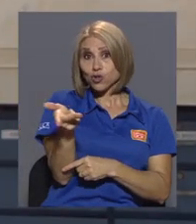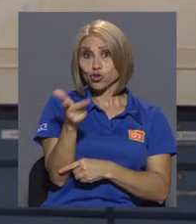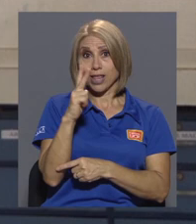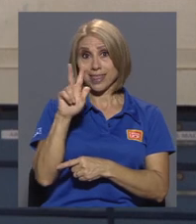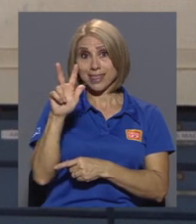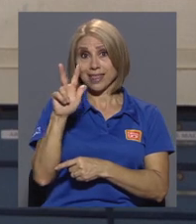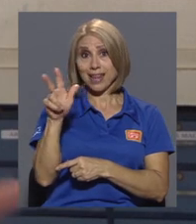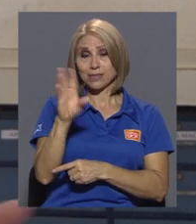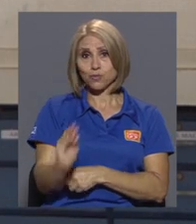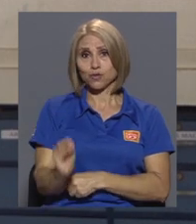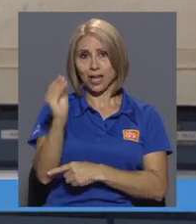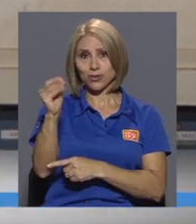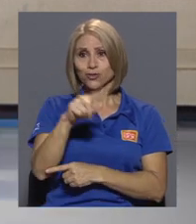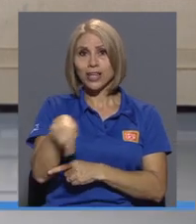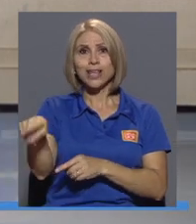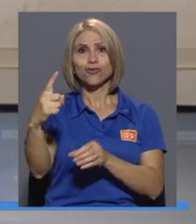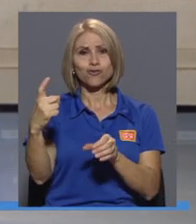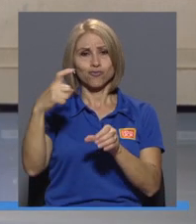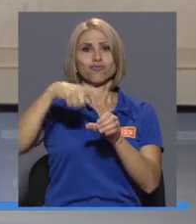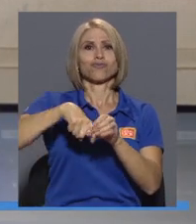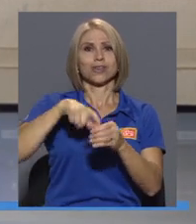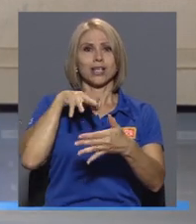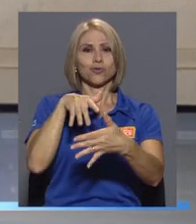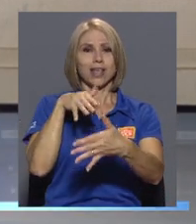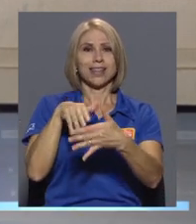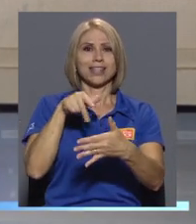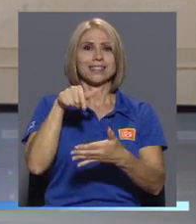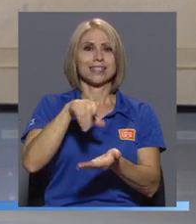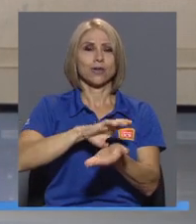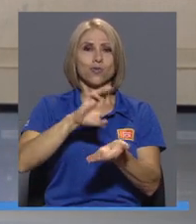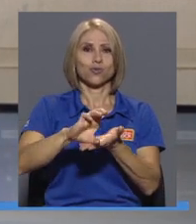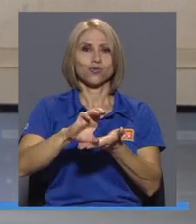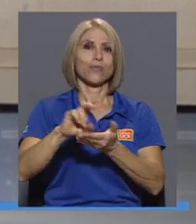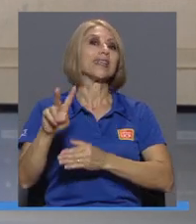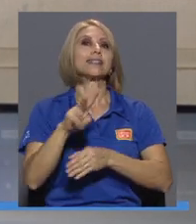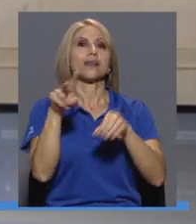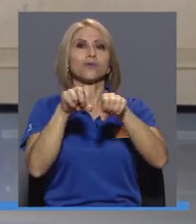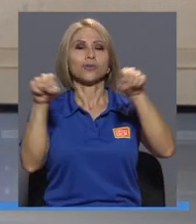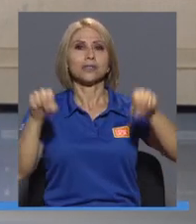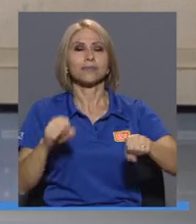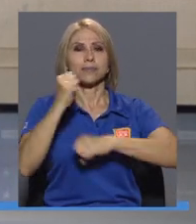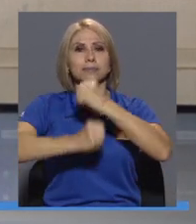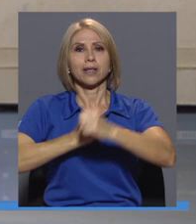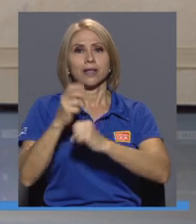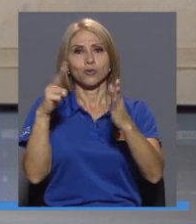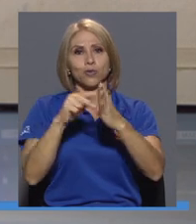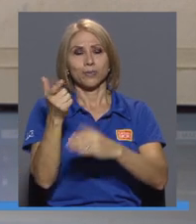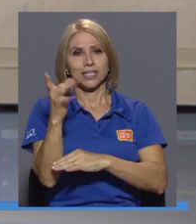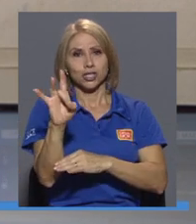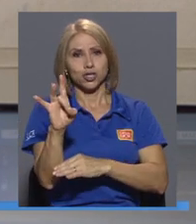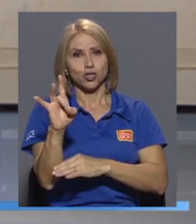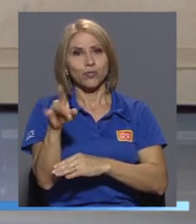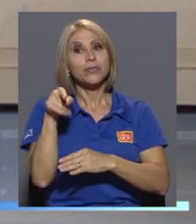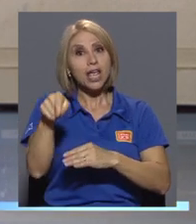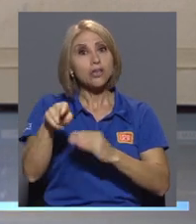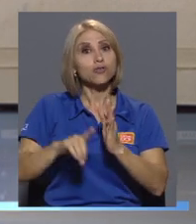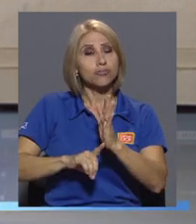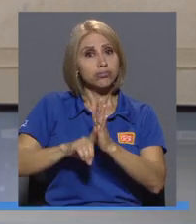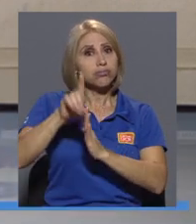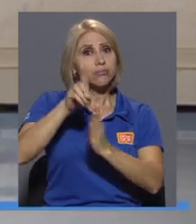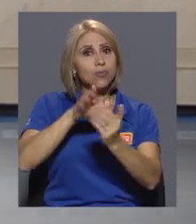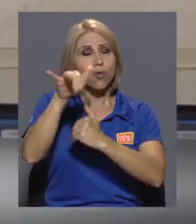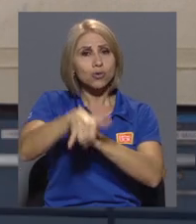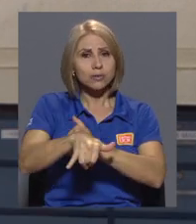parte de este curso durante el segundo semestre del 2018 han desarrollado este proyecto el cual ha sido